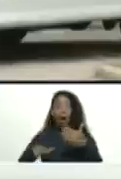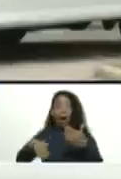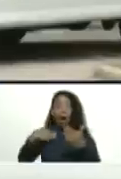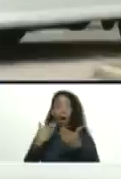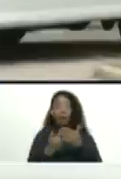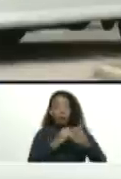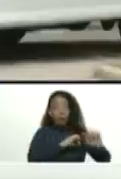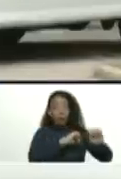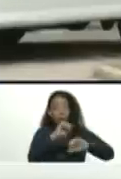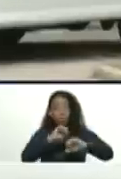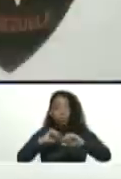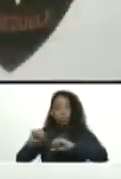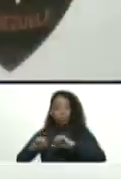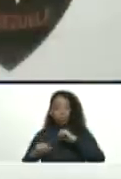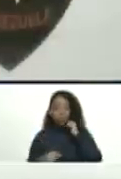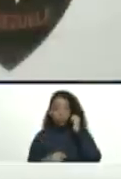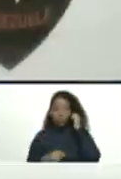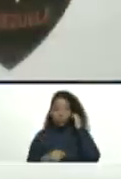dinamizar